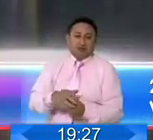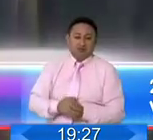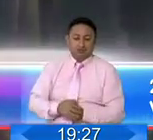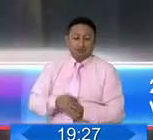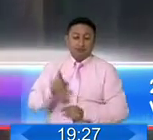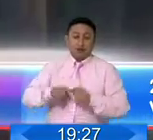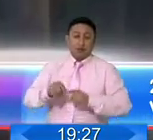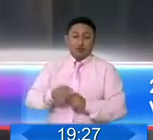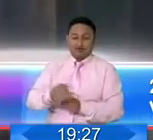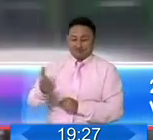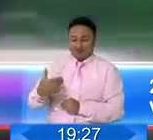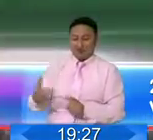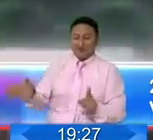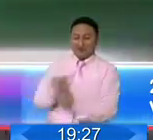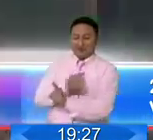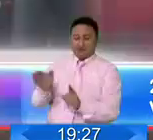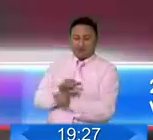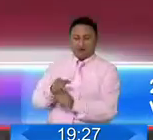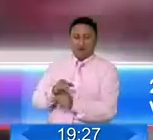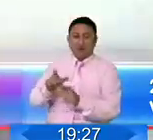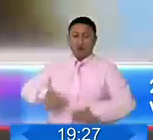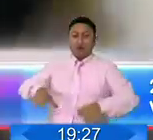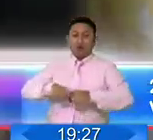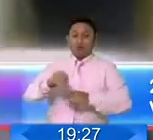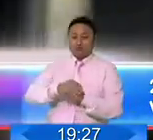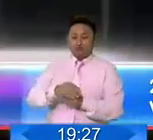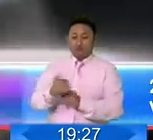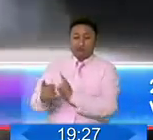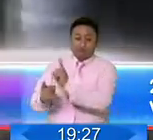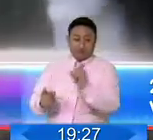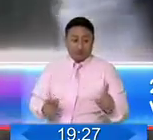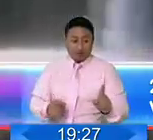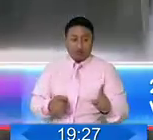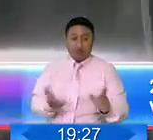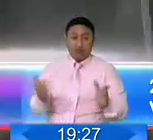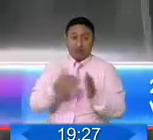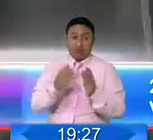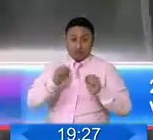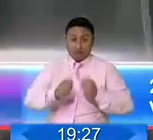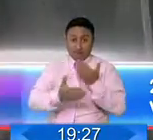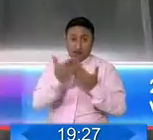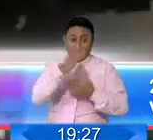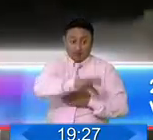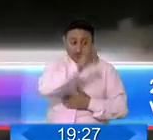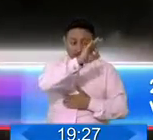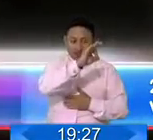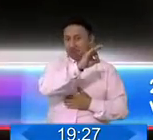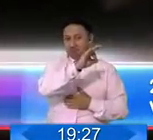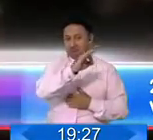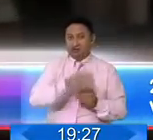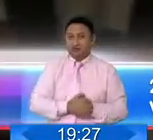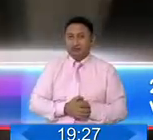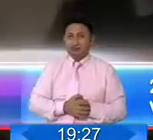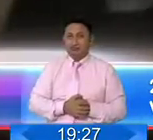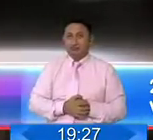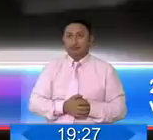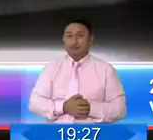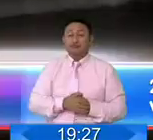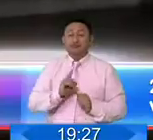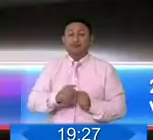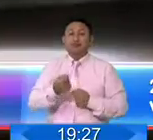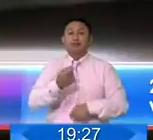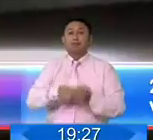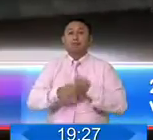son engañadas y trasladadas a sitios donde nunca más podrán ser encontradas. La trata de personas es